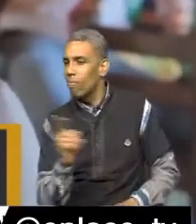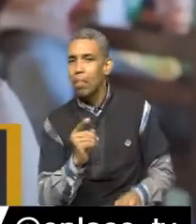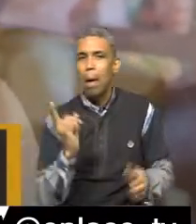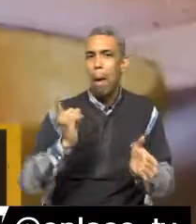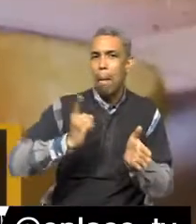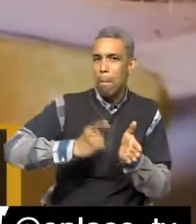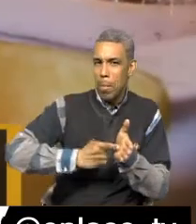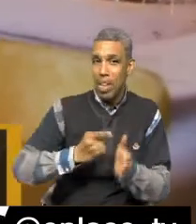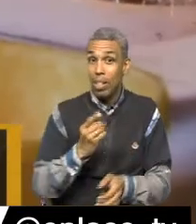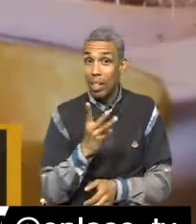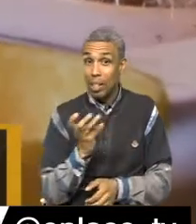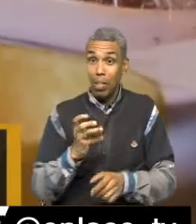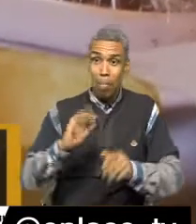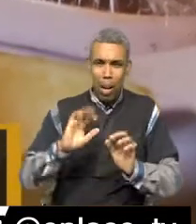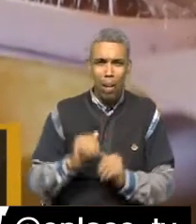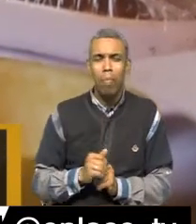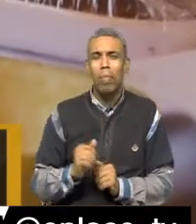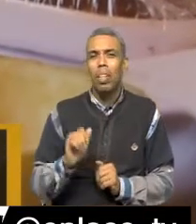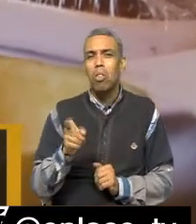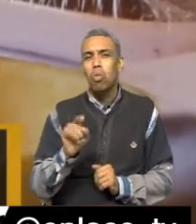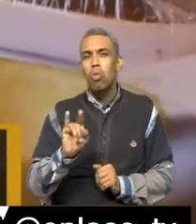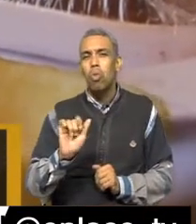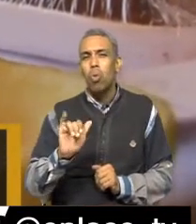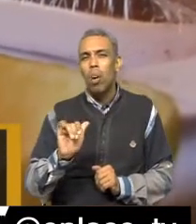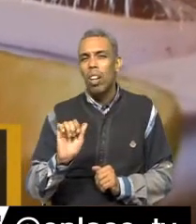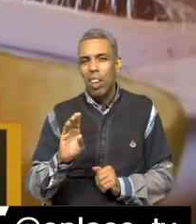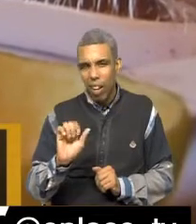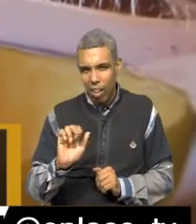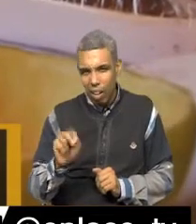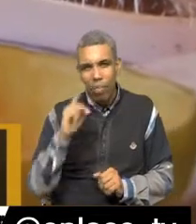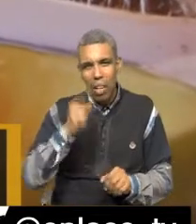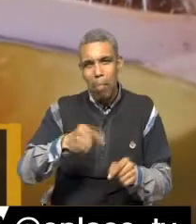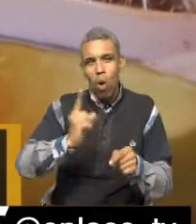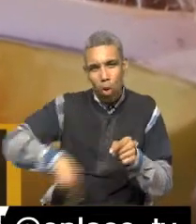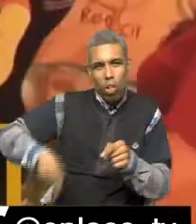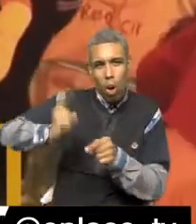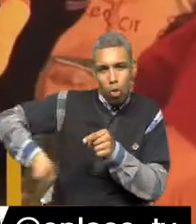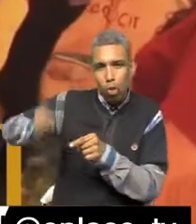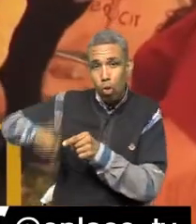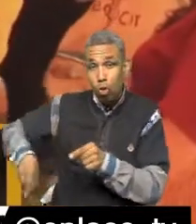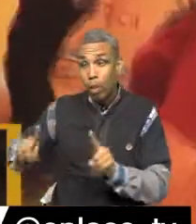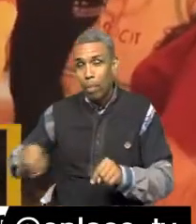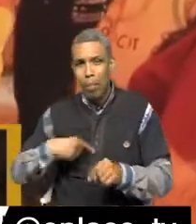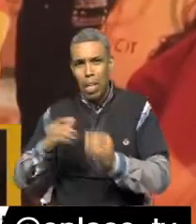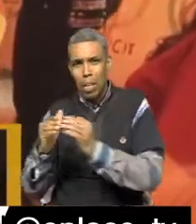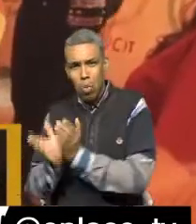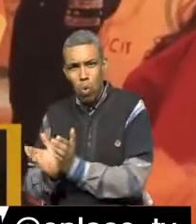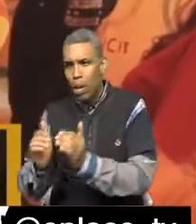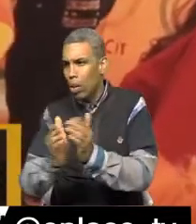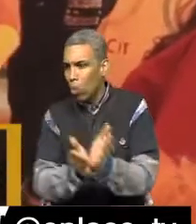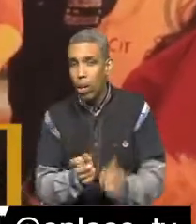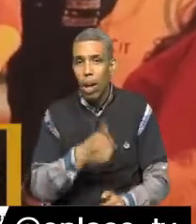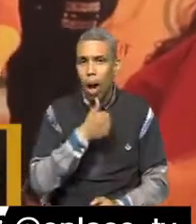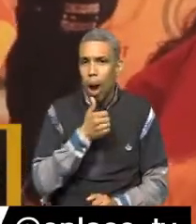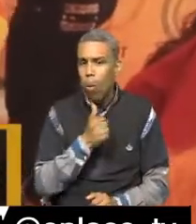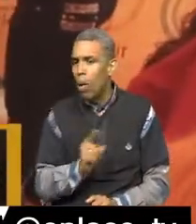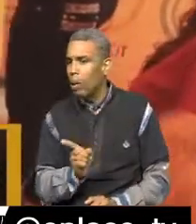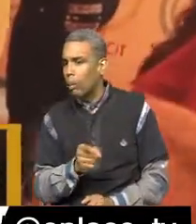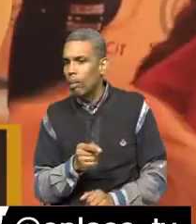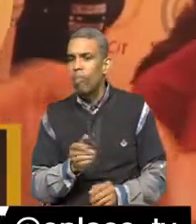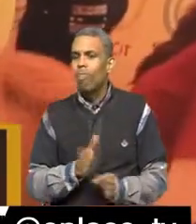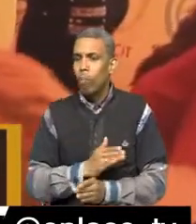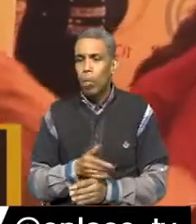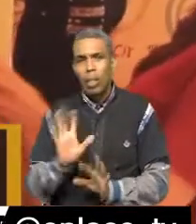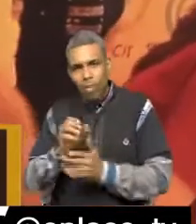Logramos identificar varias escuelas con problemas de agua y junto con los estudiantes se hicieron jornadas de reforestación en